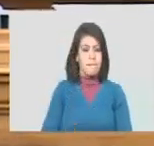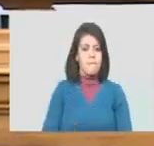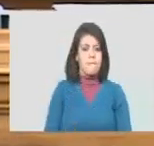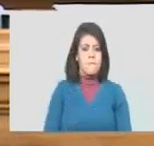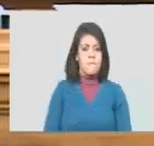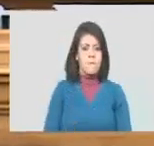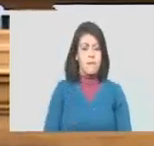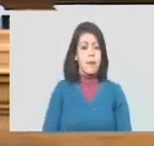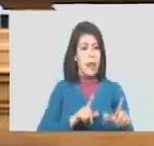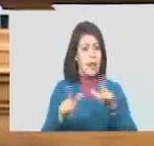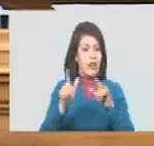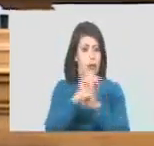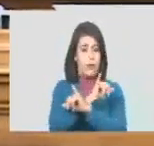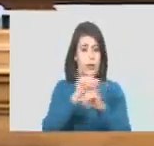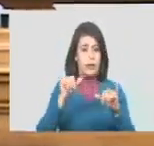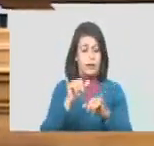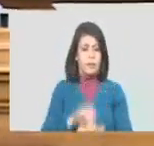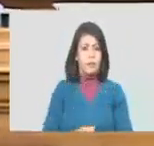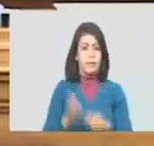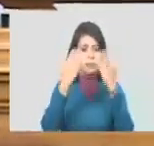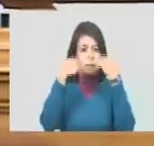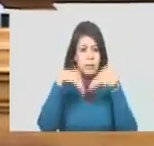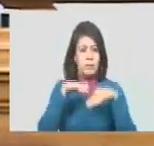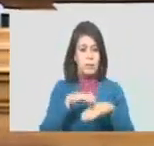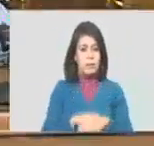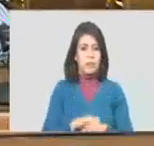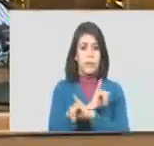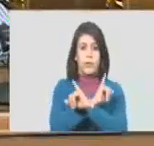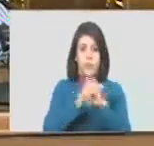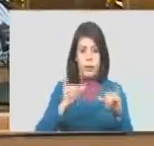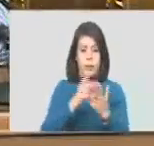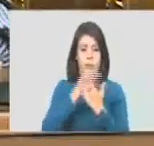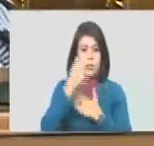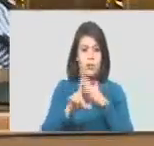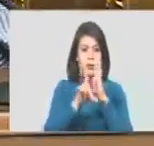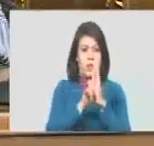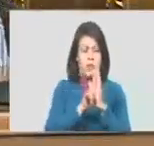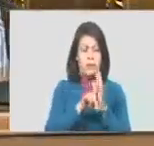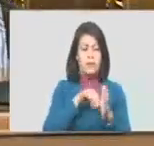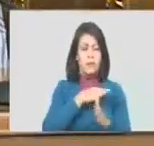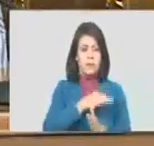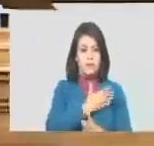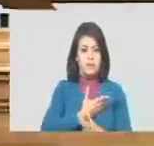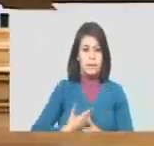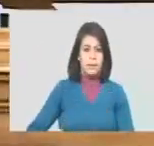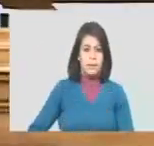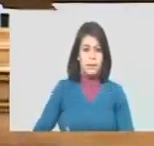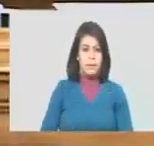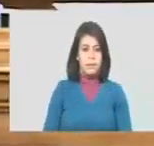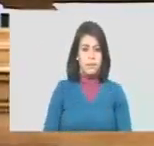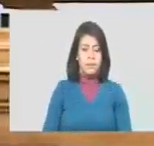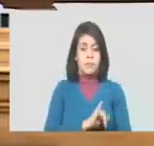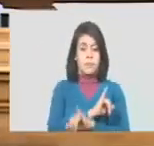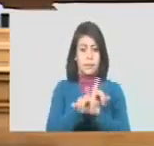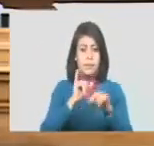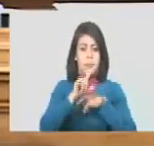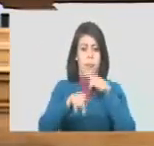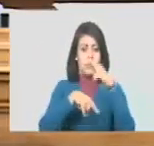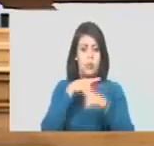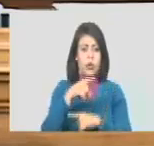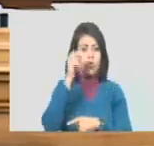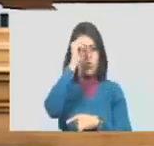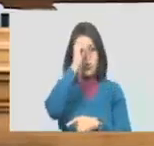aprobado la disposición final. Siguiente. Es todo el proyecto de ley, ciudadano presidente. El próximo